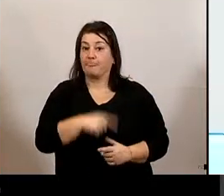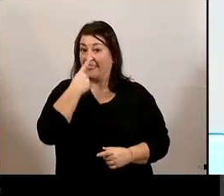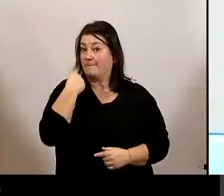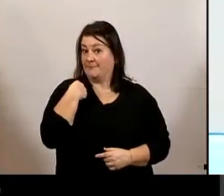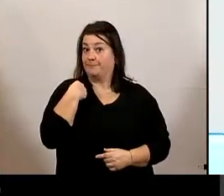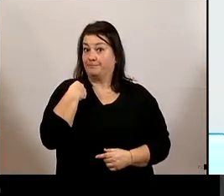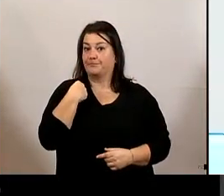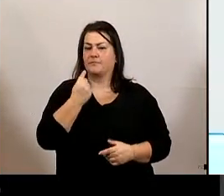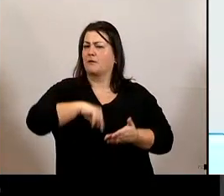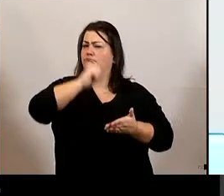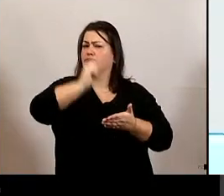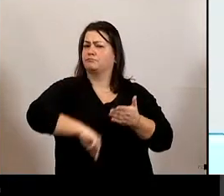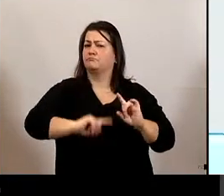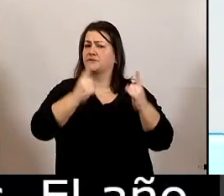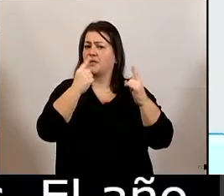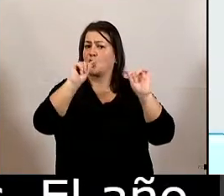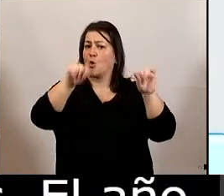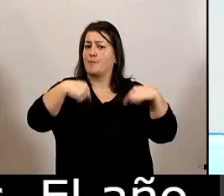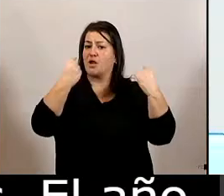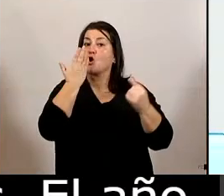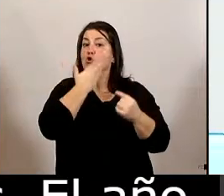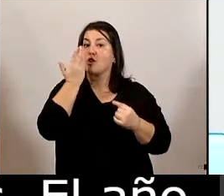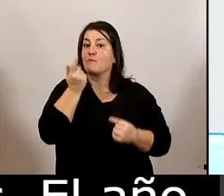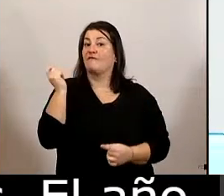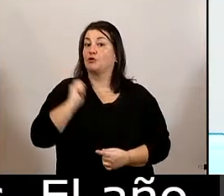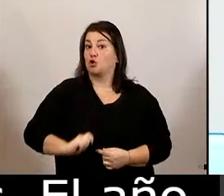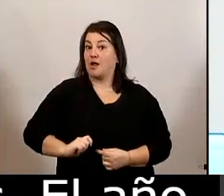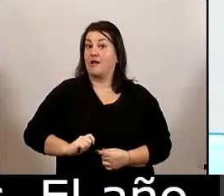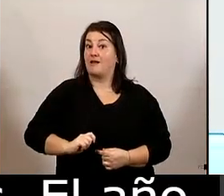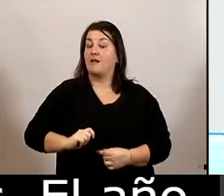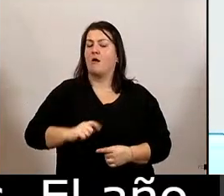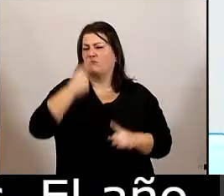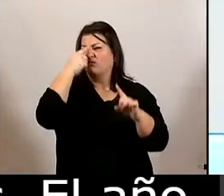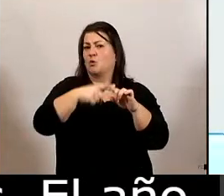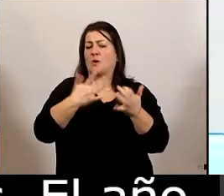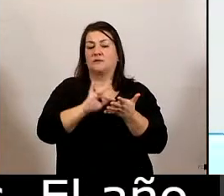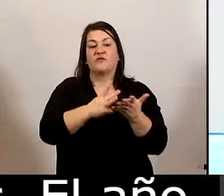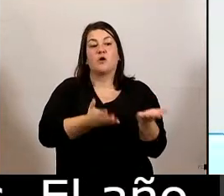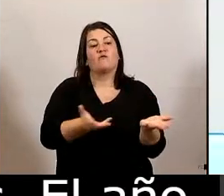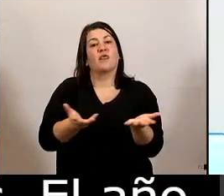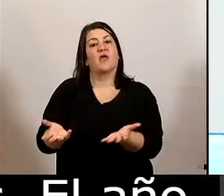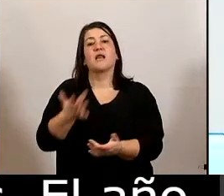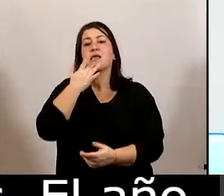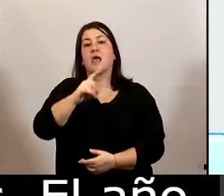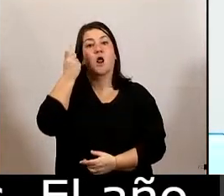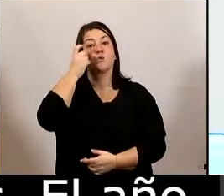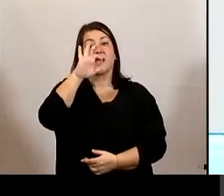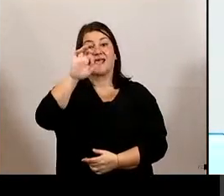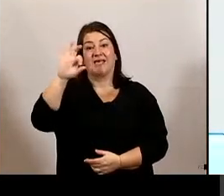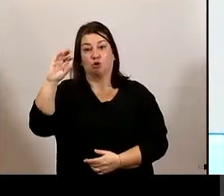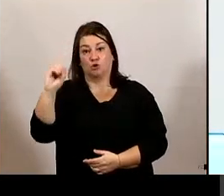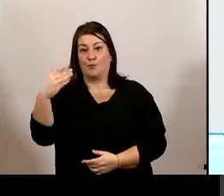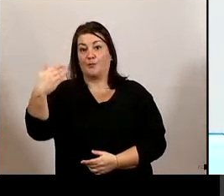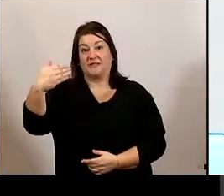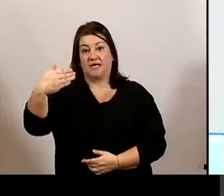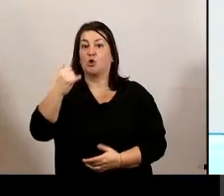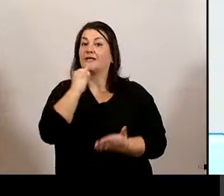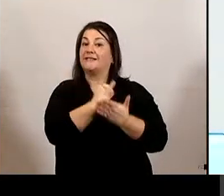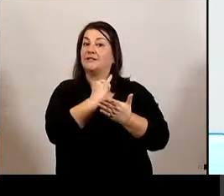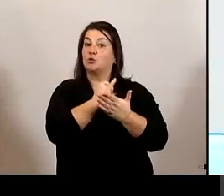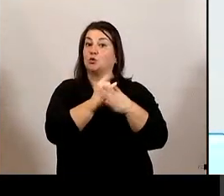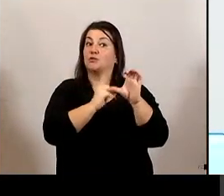pasado ya firmamos un primer convenio en el Colegio Profesional para ofrecer este servicio a los alumnos de ESO y bachillerato de los